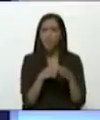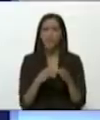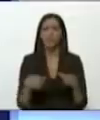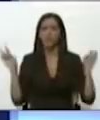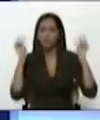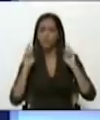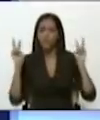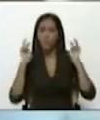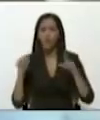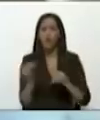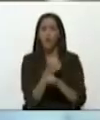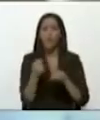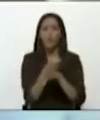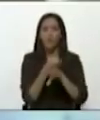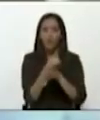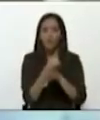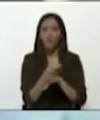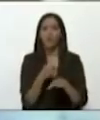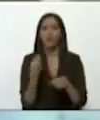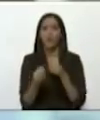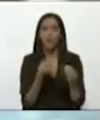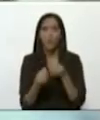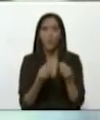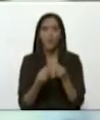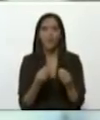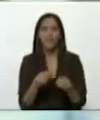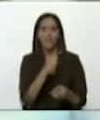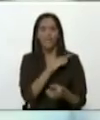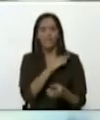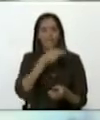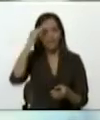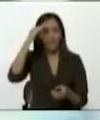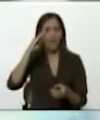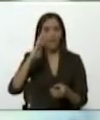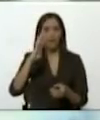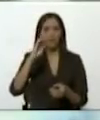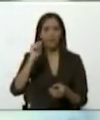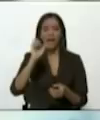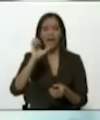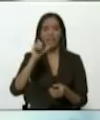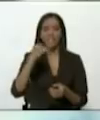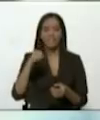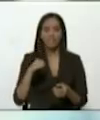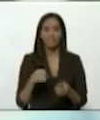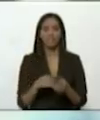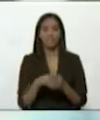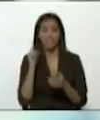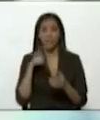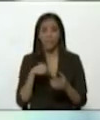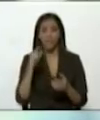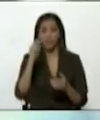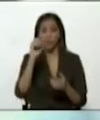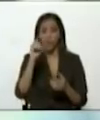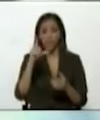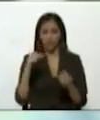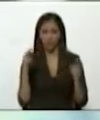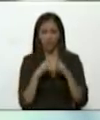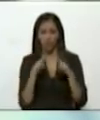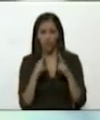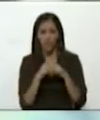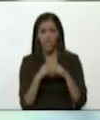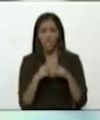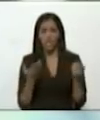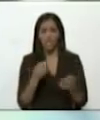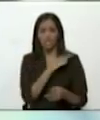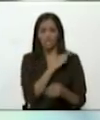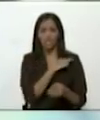o presuntos golpes de Estado, como es el caso del general Báez. General Eduardo Báez Torreabra, que también lo conozco, por supuesto. Yo general, también. General de la Fuerza Aérea, estuvo